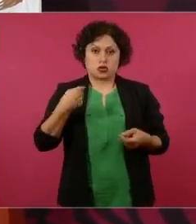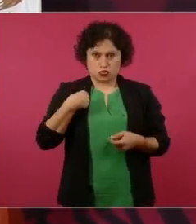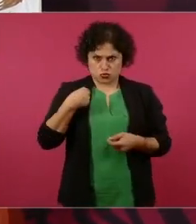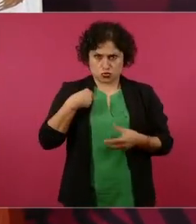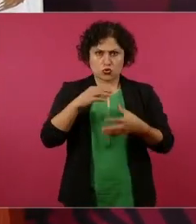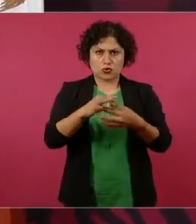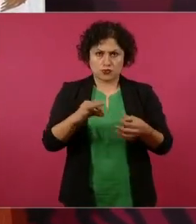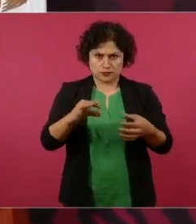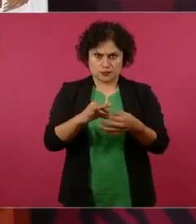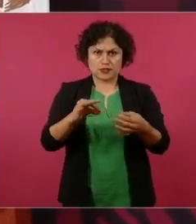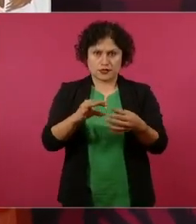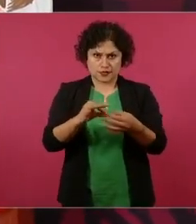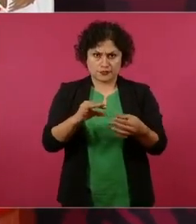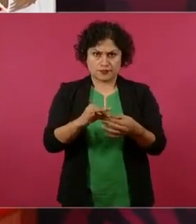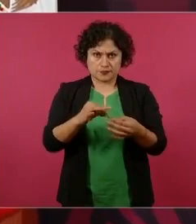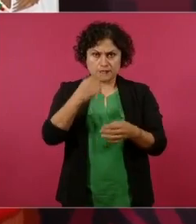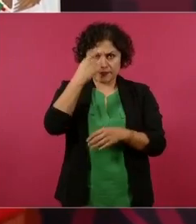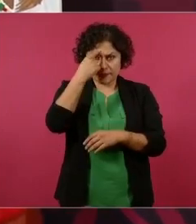en la orden